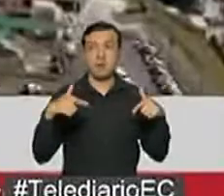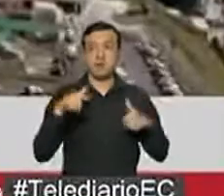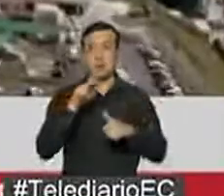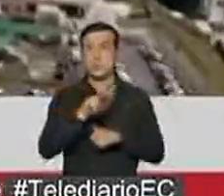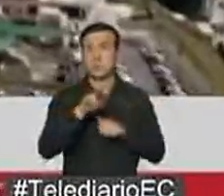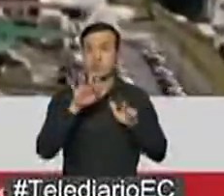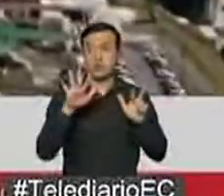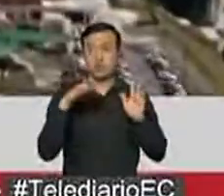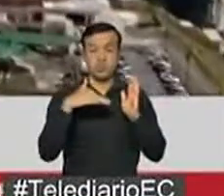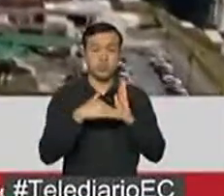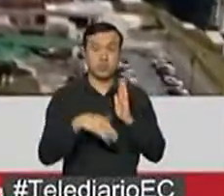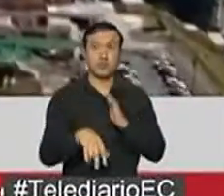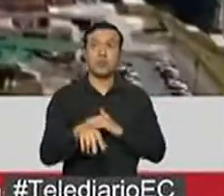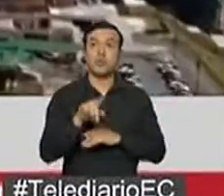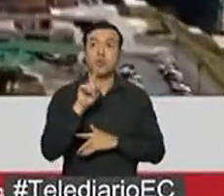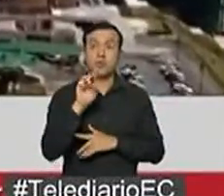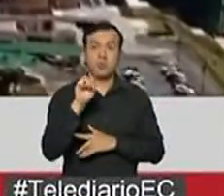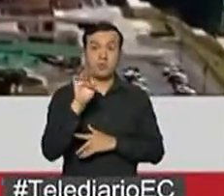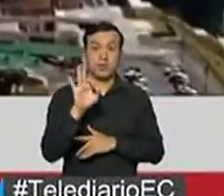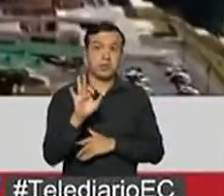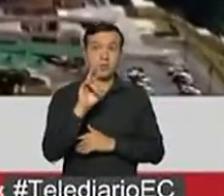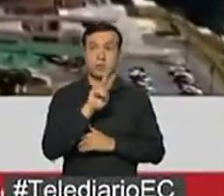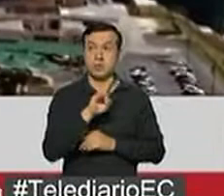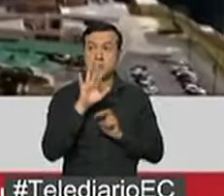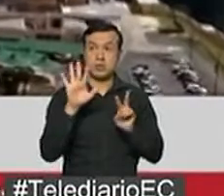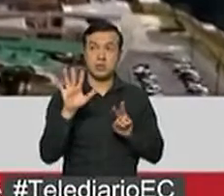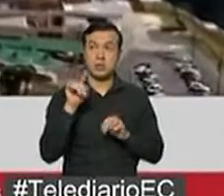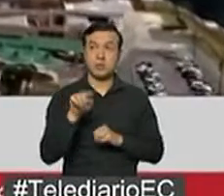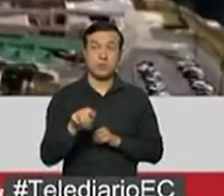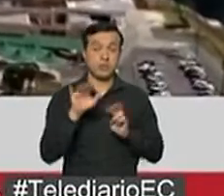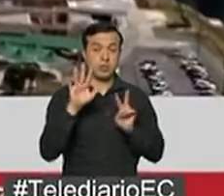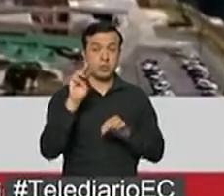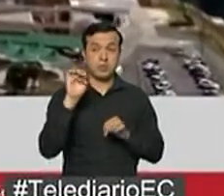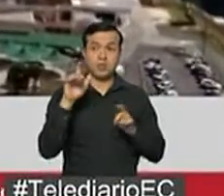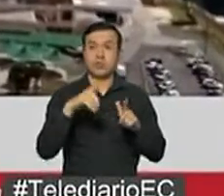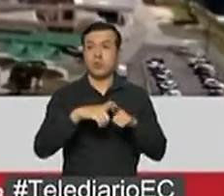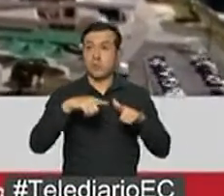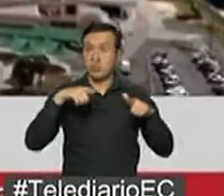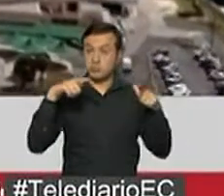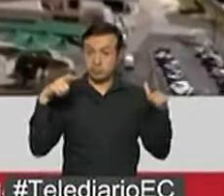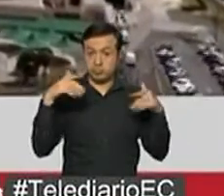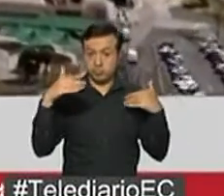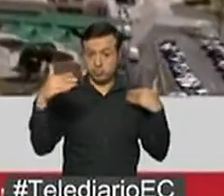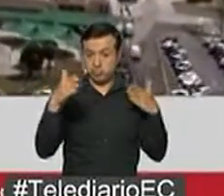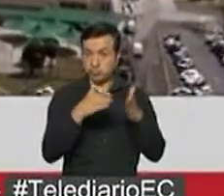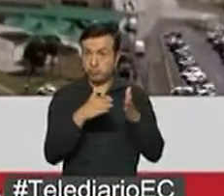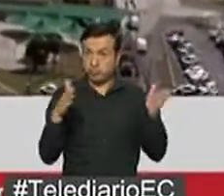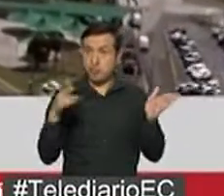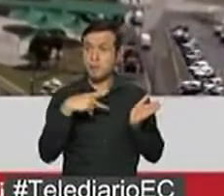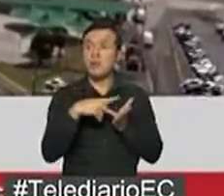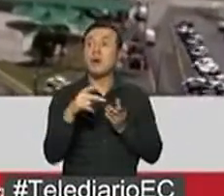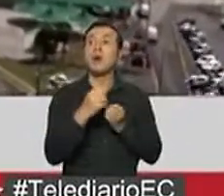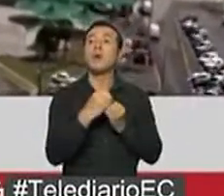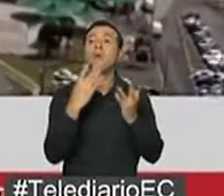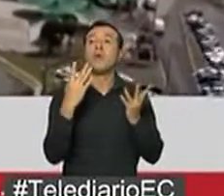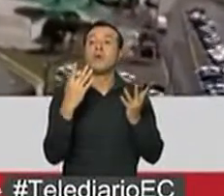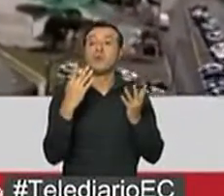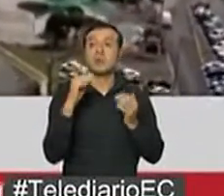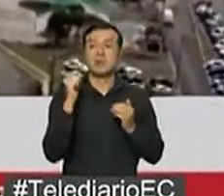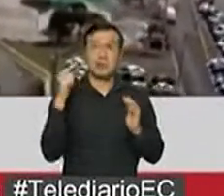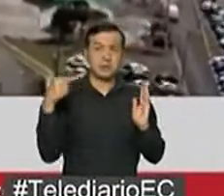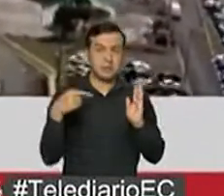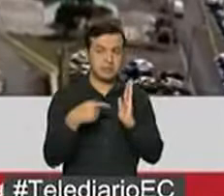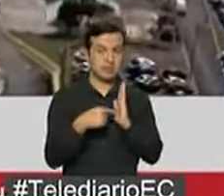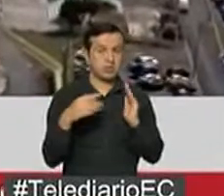38.1 metros de largo y 27.7 metros de ancho tendrán que cancelar un pago fijo de 10